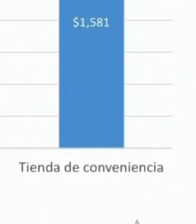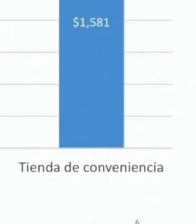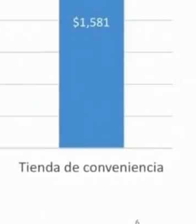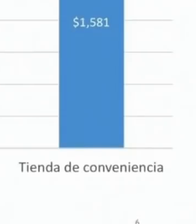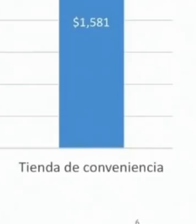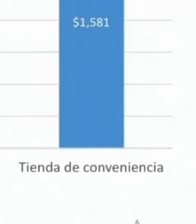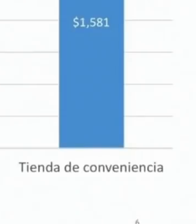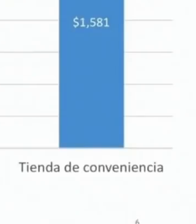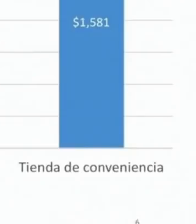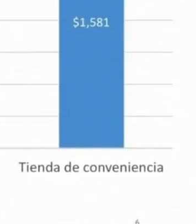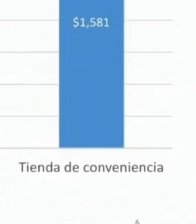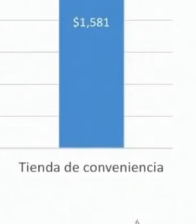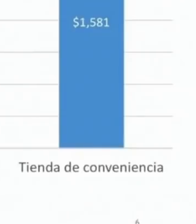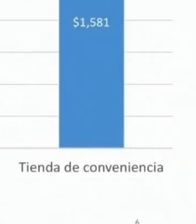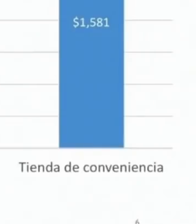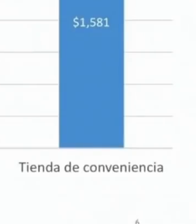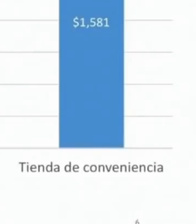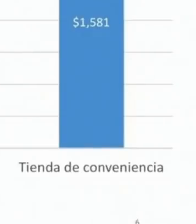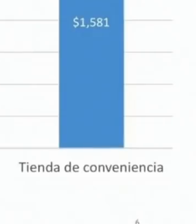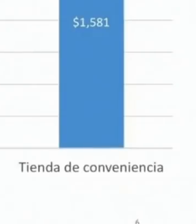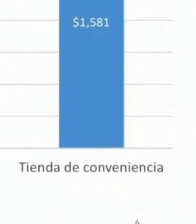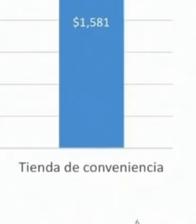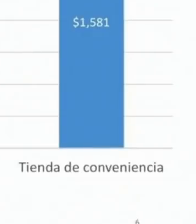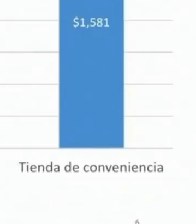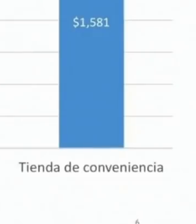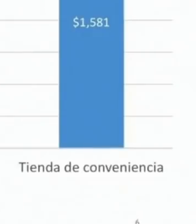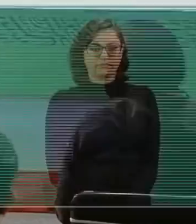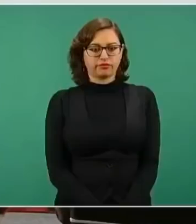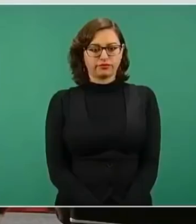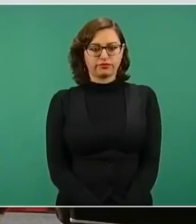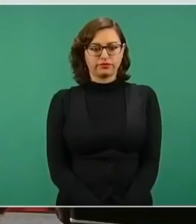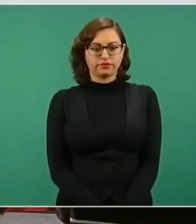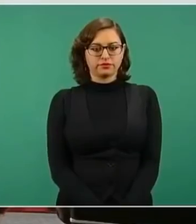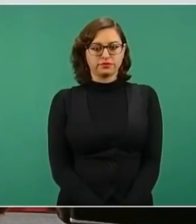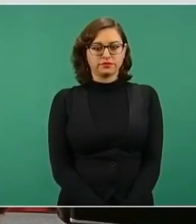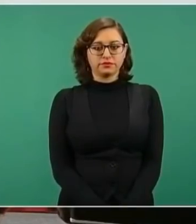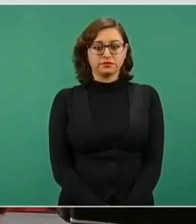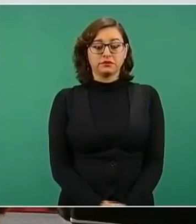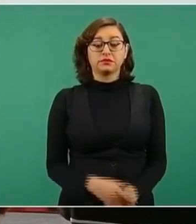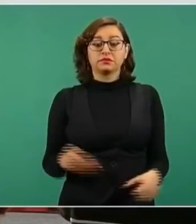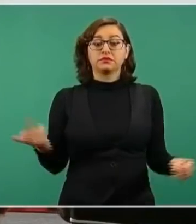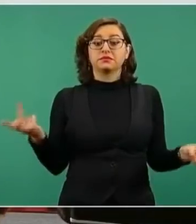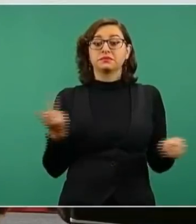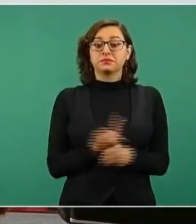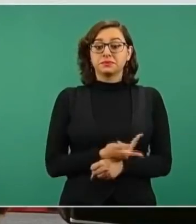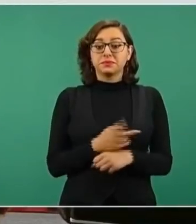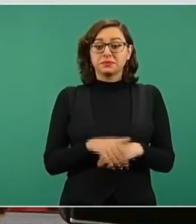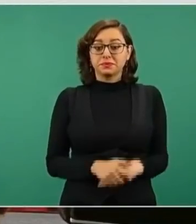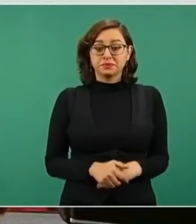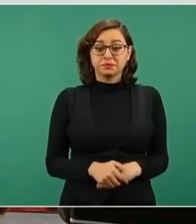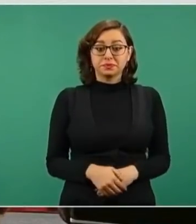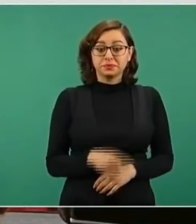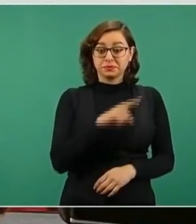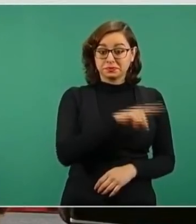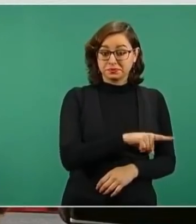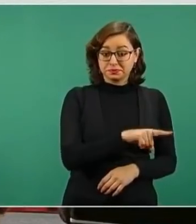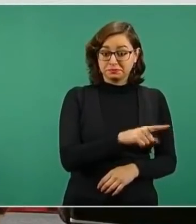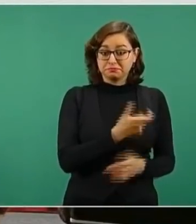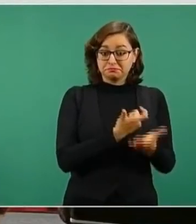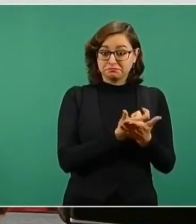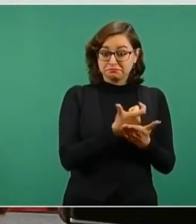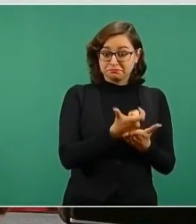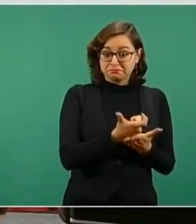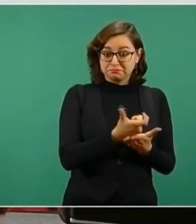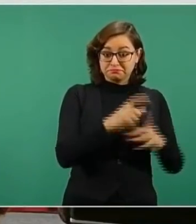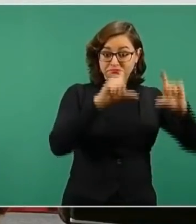grandes corporativos? Pues que este es el monto de su tarifa y que este es el monto de su subsidio.